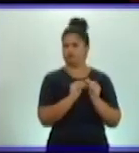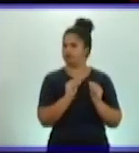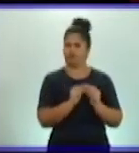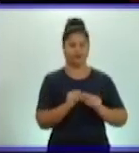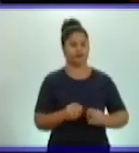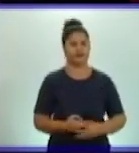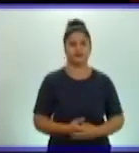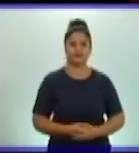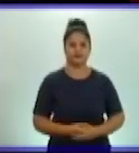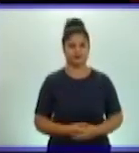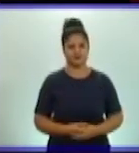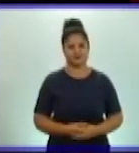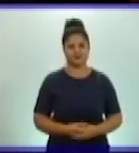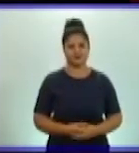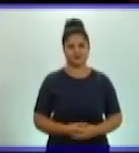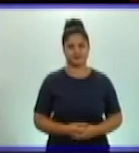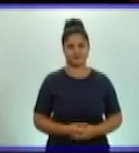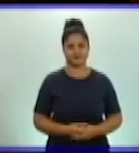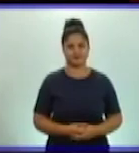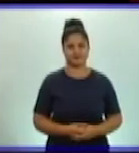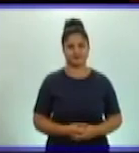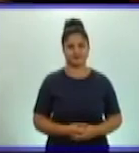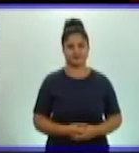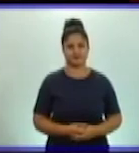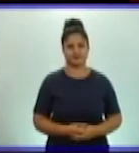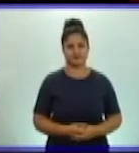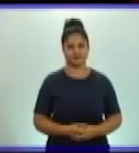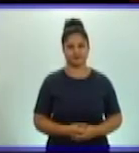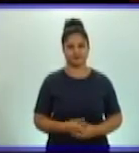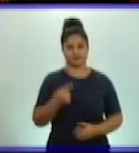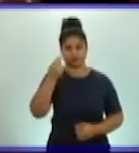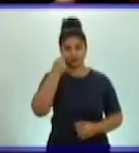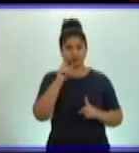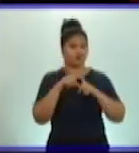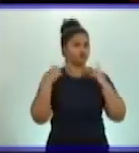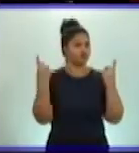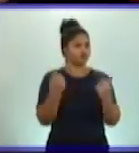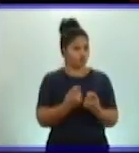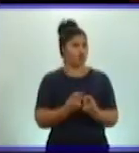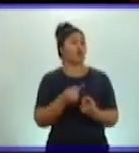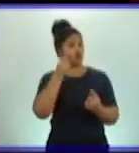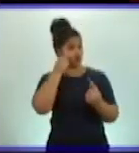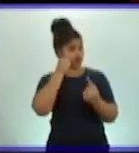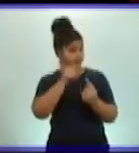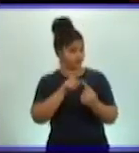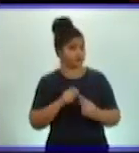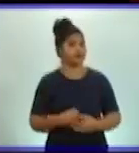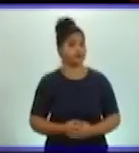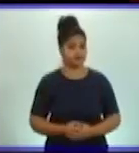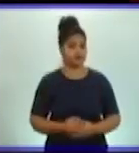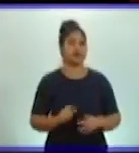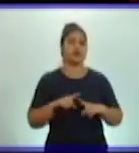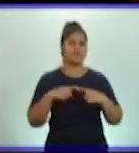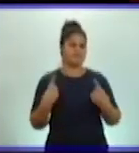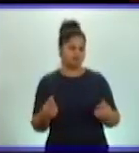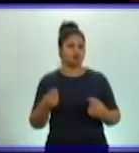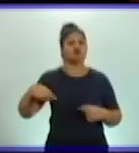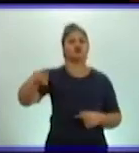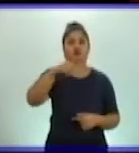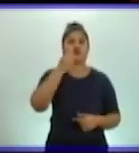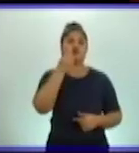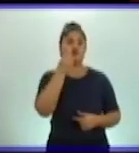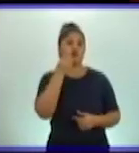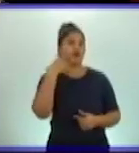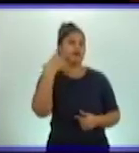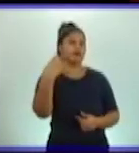supuesto, que una intención para que llegue ese mensaje final, porque siempre el escritor está